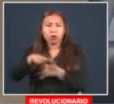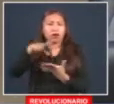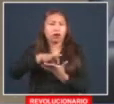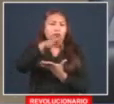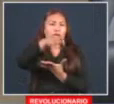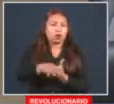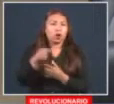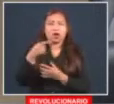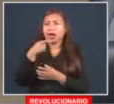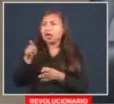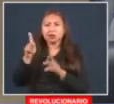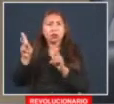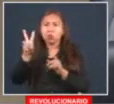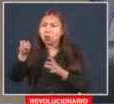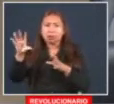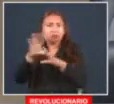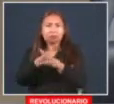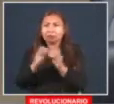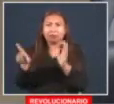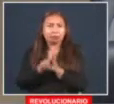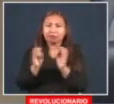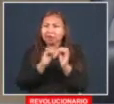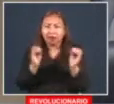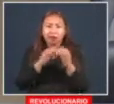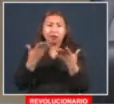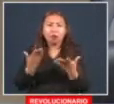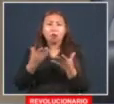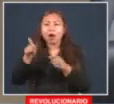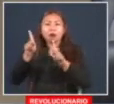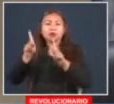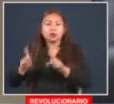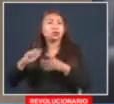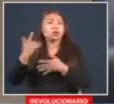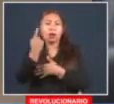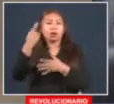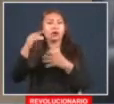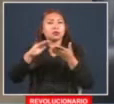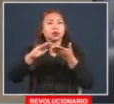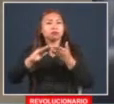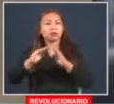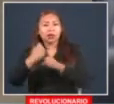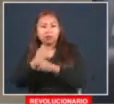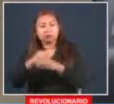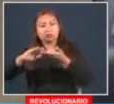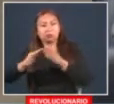ley, ahí sí hay casa por cárcel y ahí sí hay trabajo comunitario. Claro que hay división.